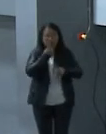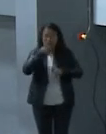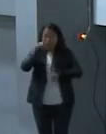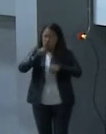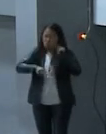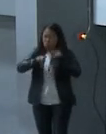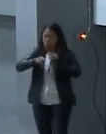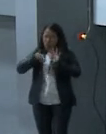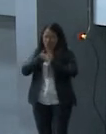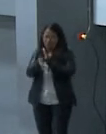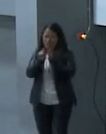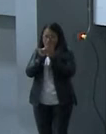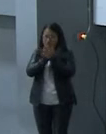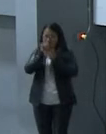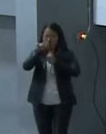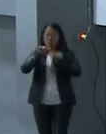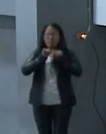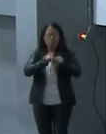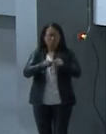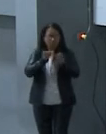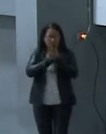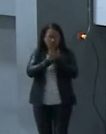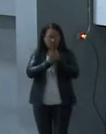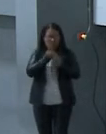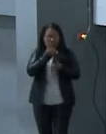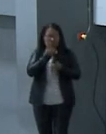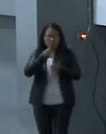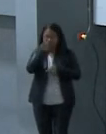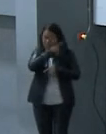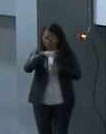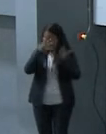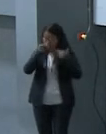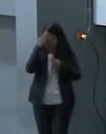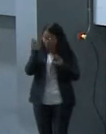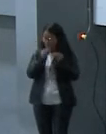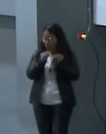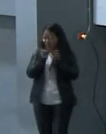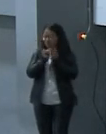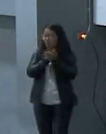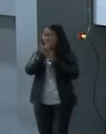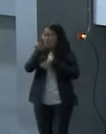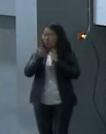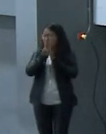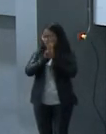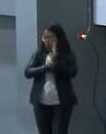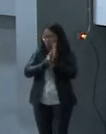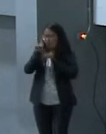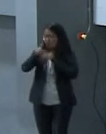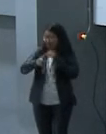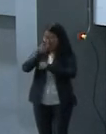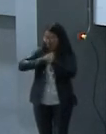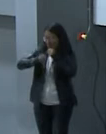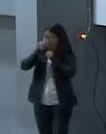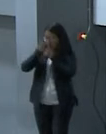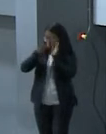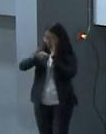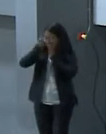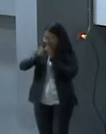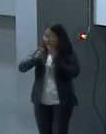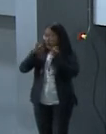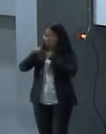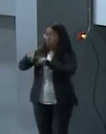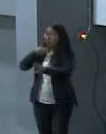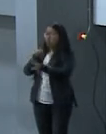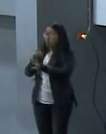comentar, de ampliación de la planta. Solamente decir que esto ya fue acordado en la resolución del año pasado, 2018, y fue una propuesta incluso